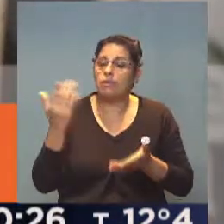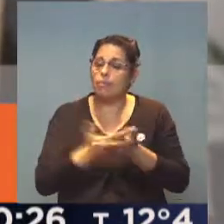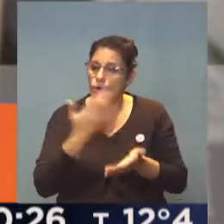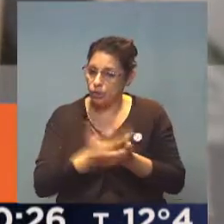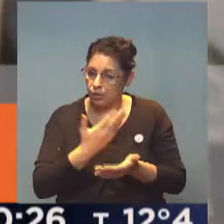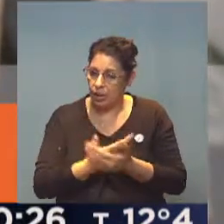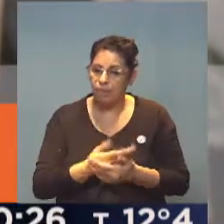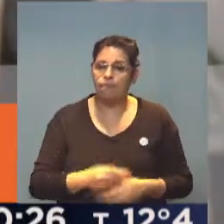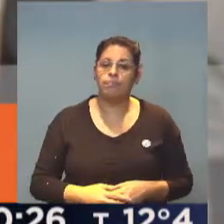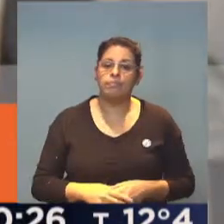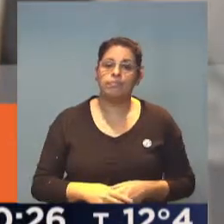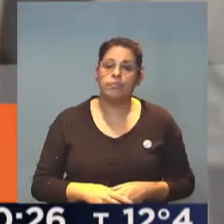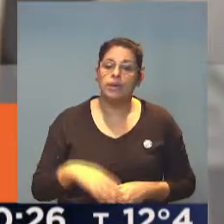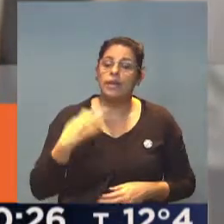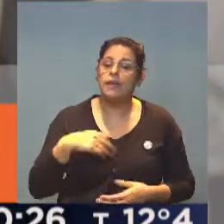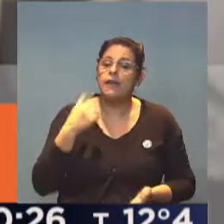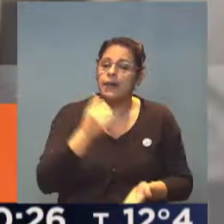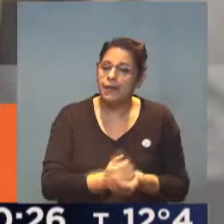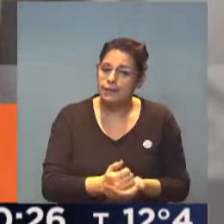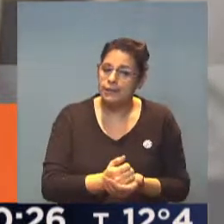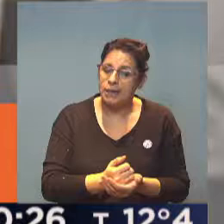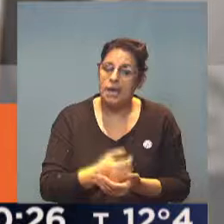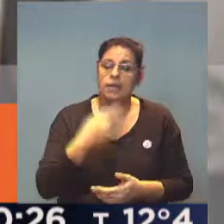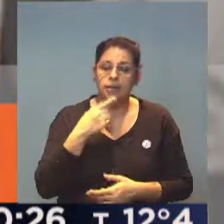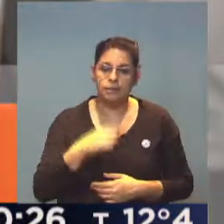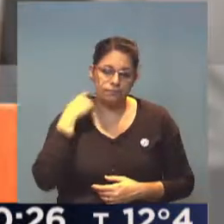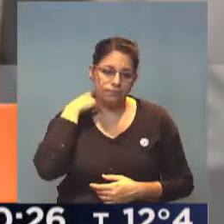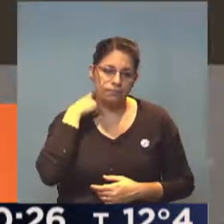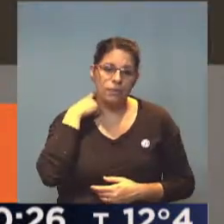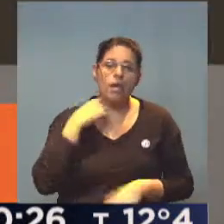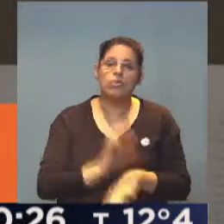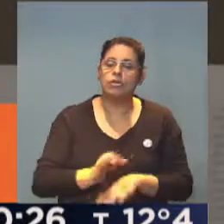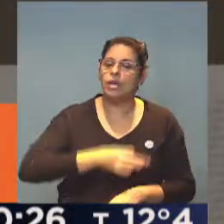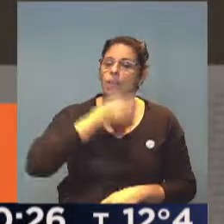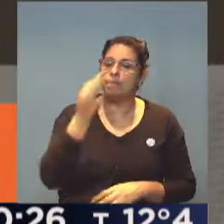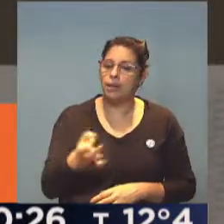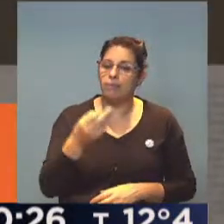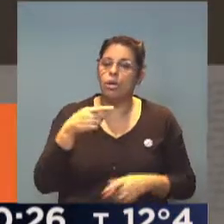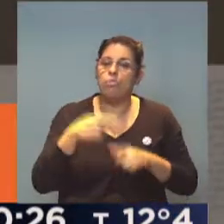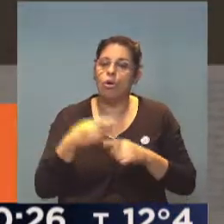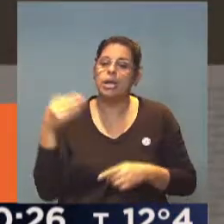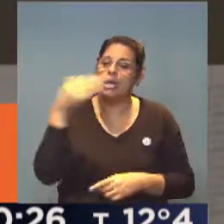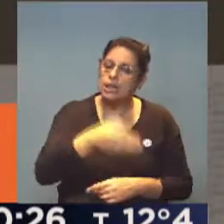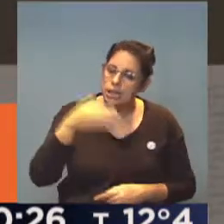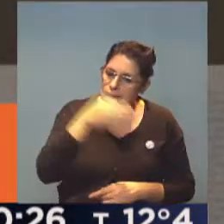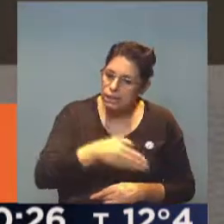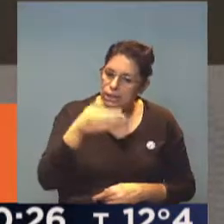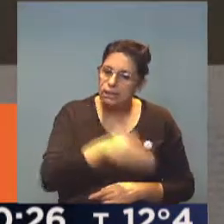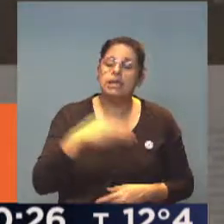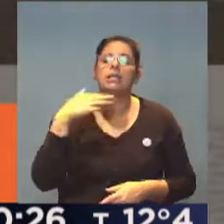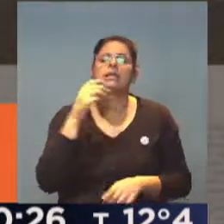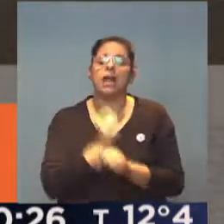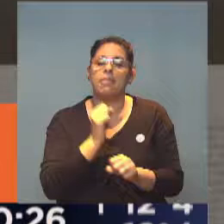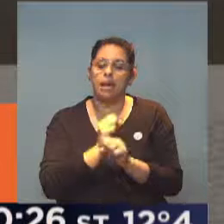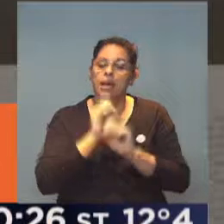bien hay que estar. Entonces ahí hemos incorporado este concepto como un premio por asistencia. Y por el otro lado,